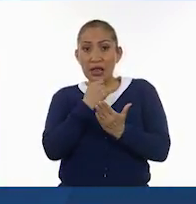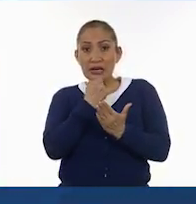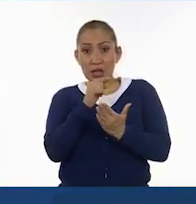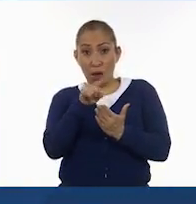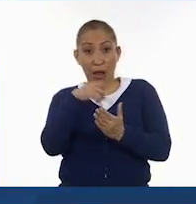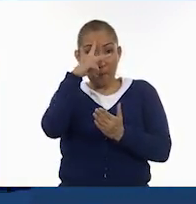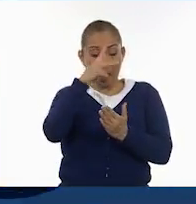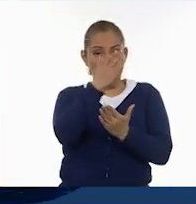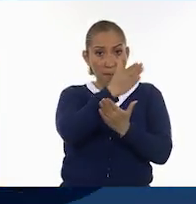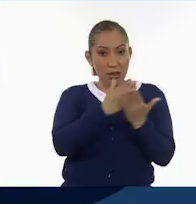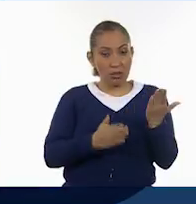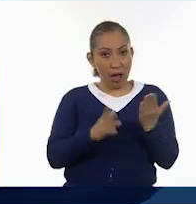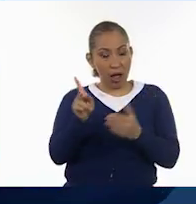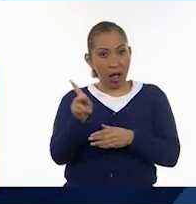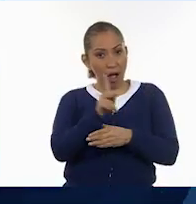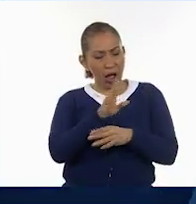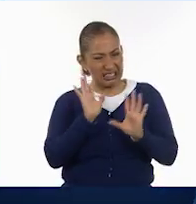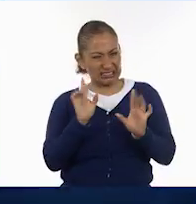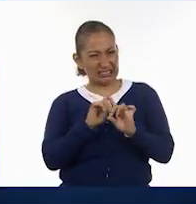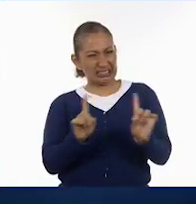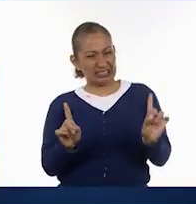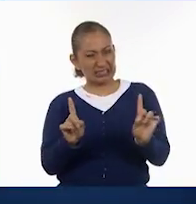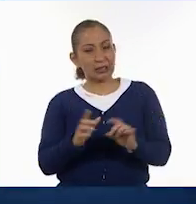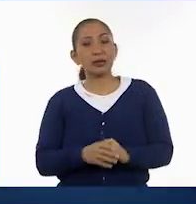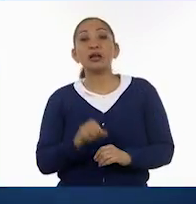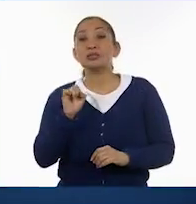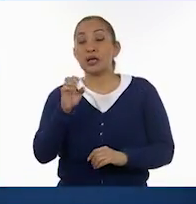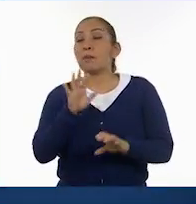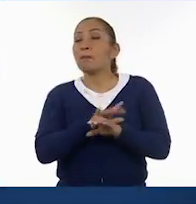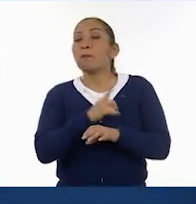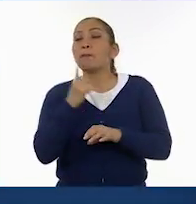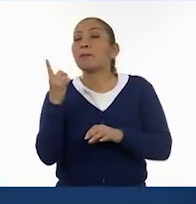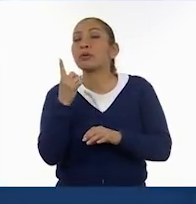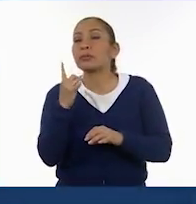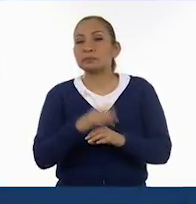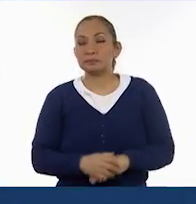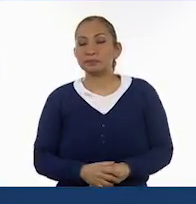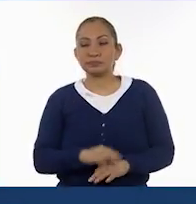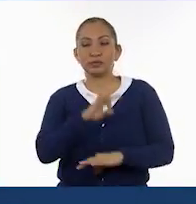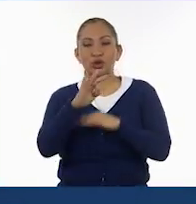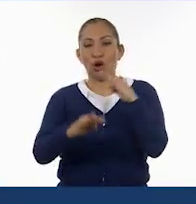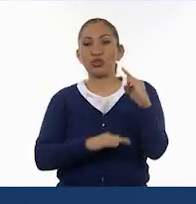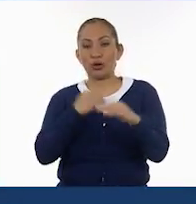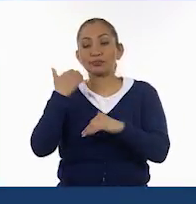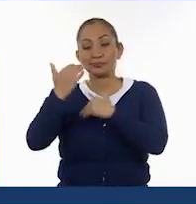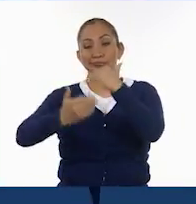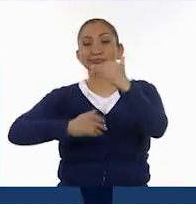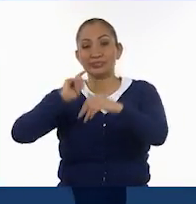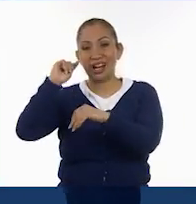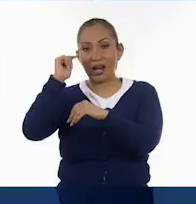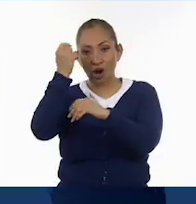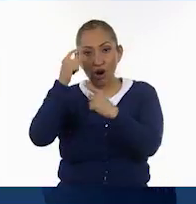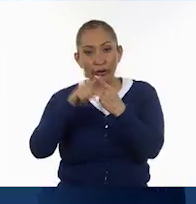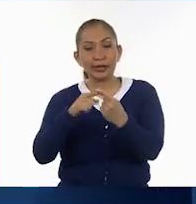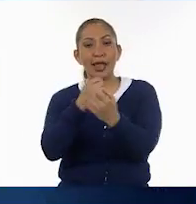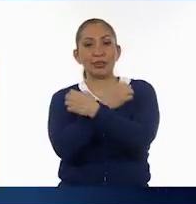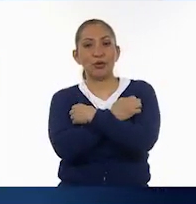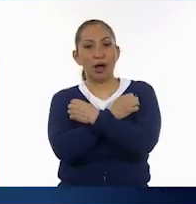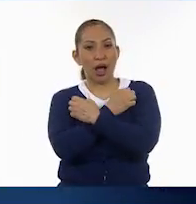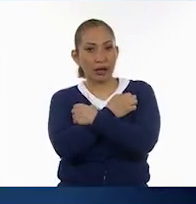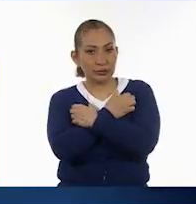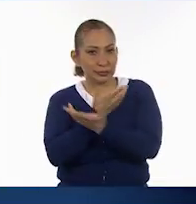que hay en México. Así es. Entonces, pues esto se debe precisamente a todos estos avances tecnológicos, la